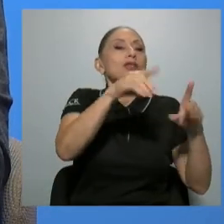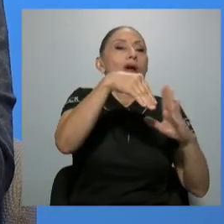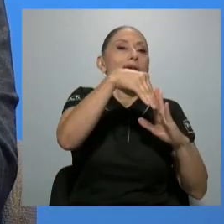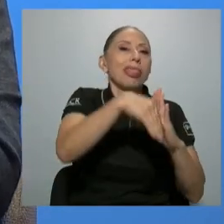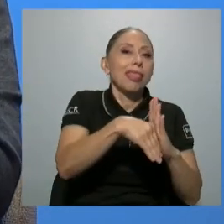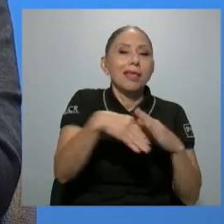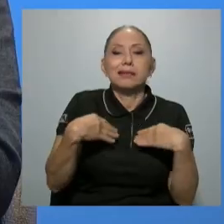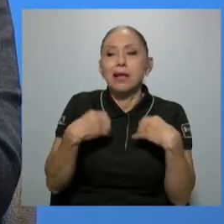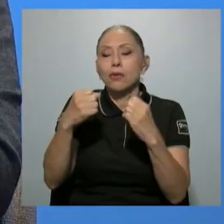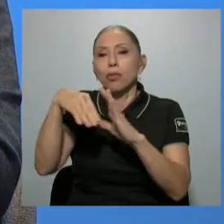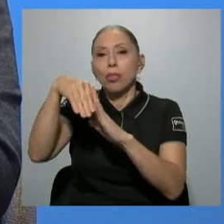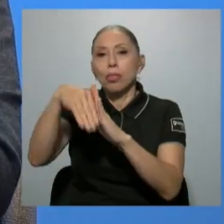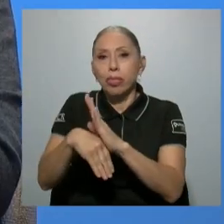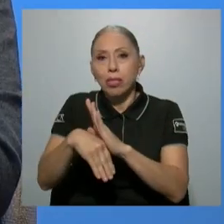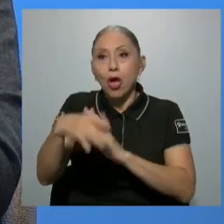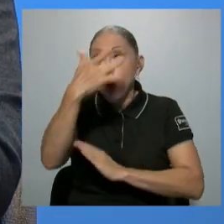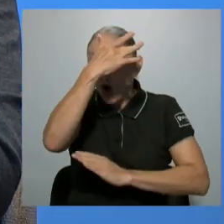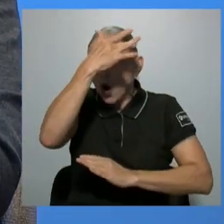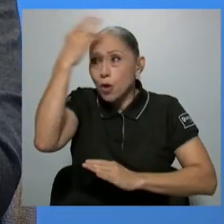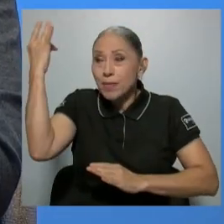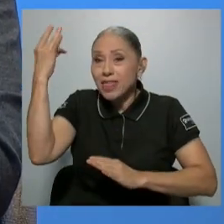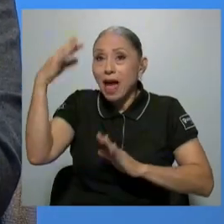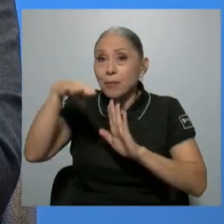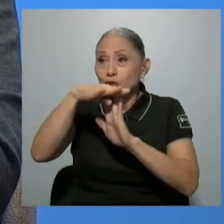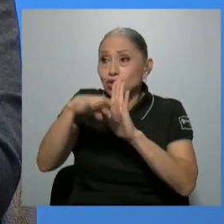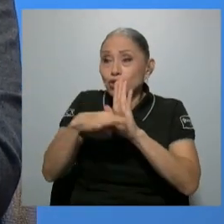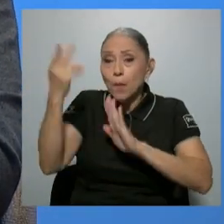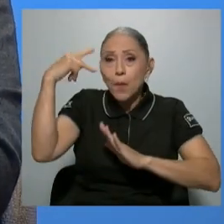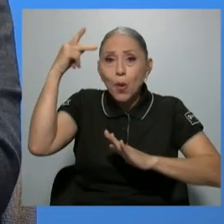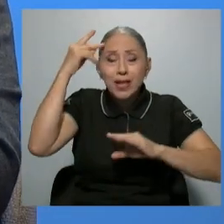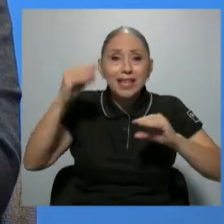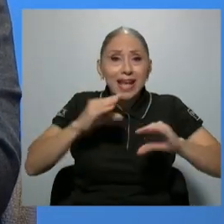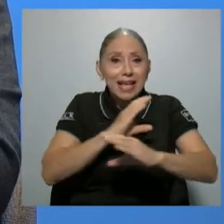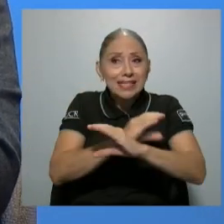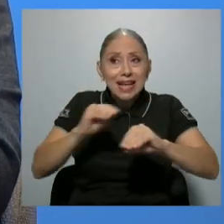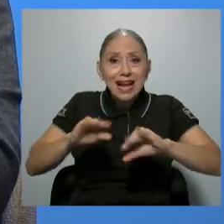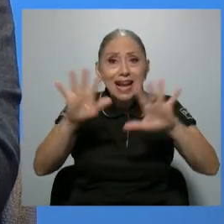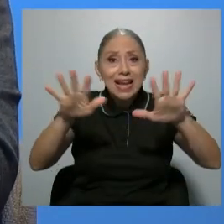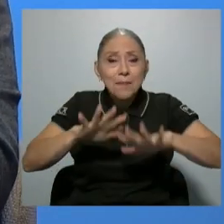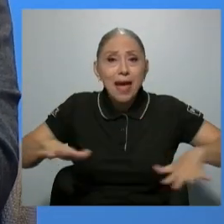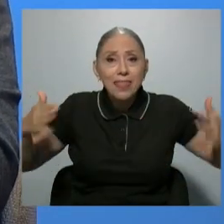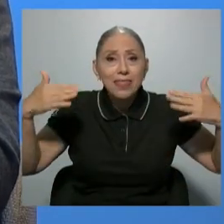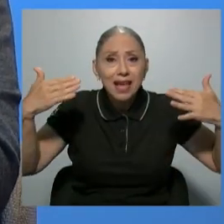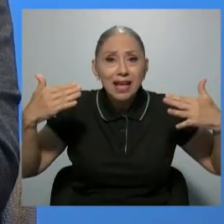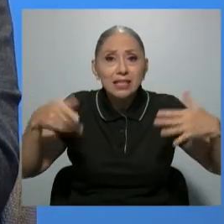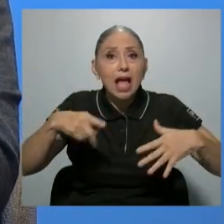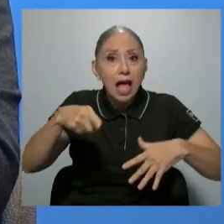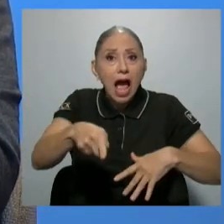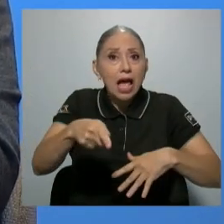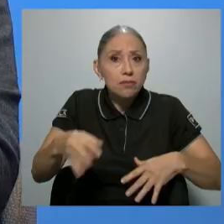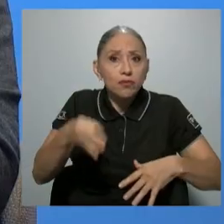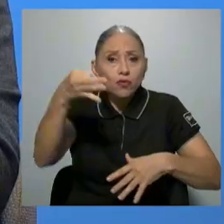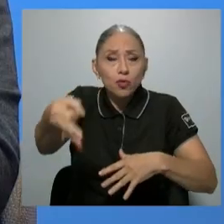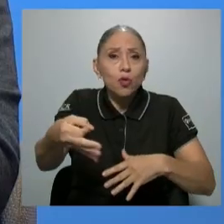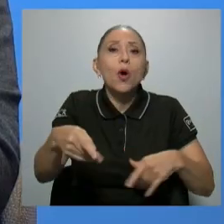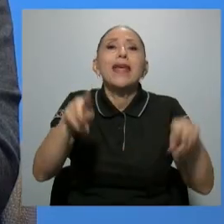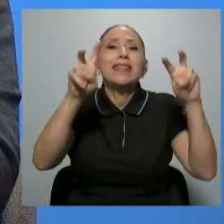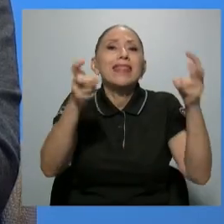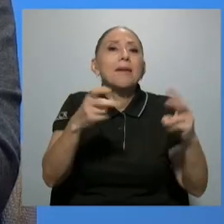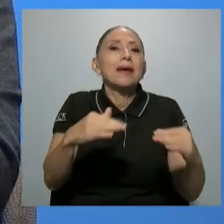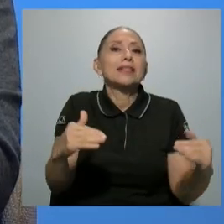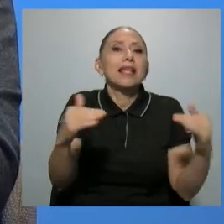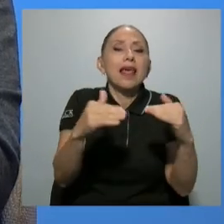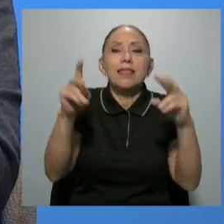lo que tiene que ver con políticas climáticas, donde hay un crecimiento, en donde está la fuente de crecimiento futuro, los temas de equidad, de derechos humanos en